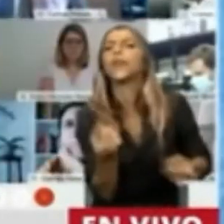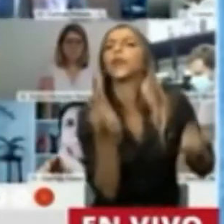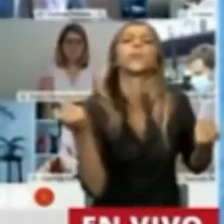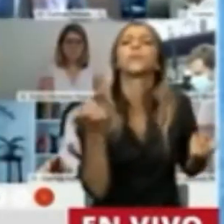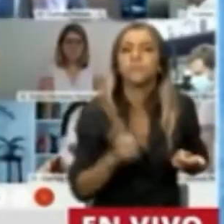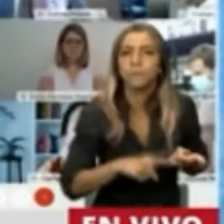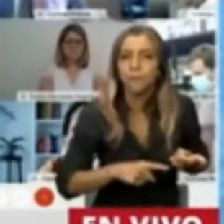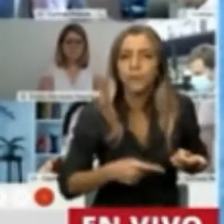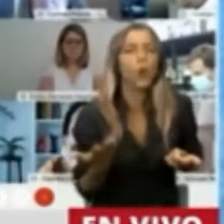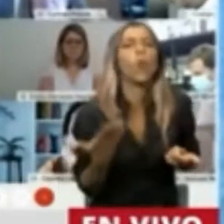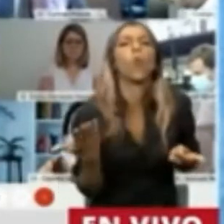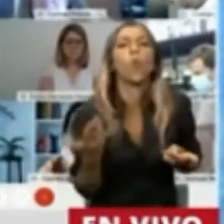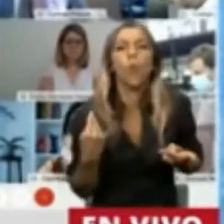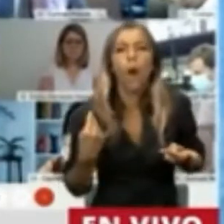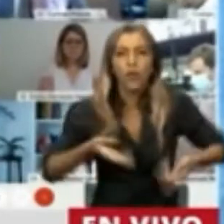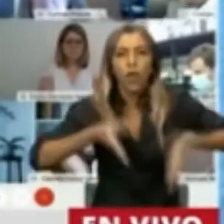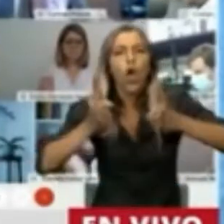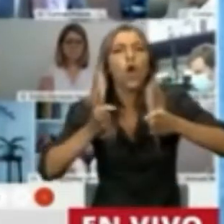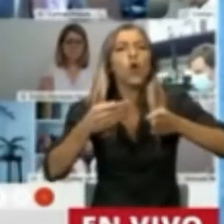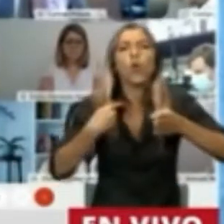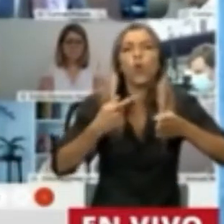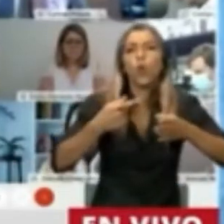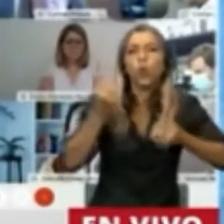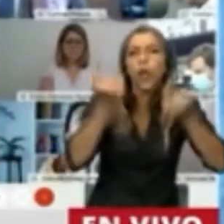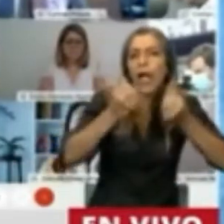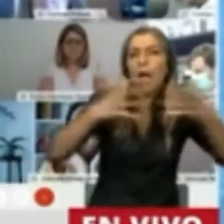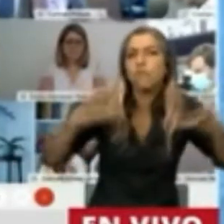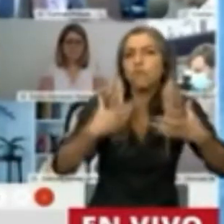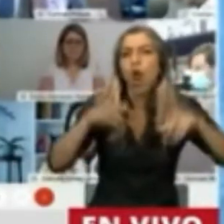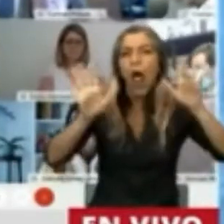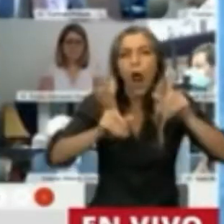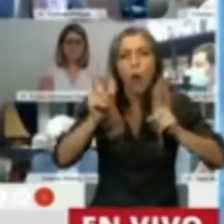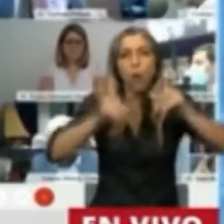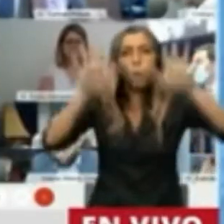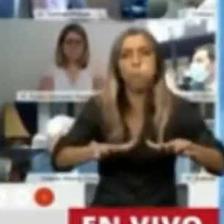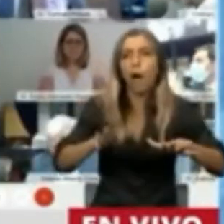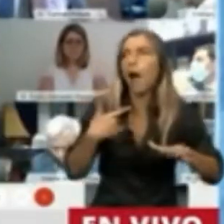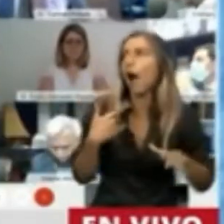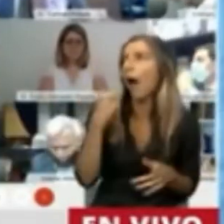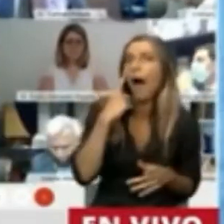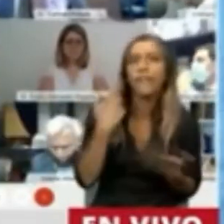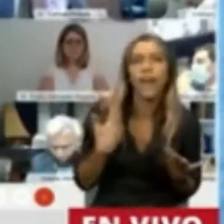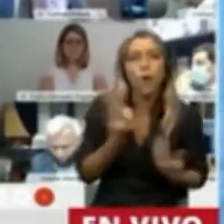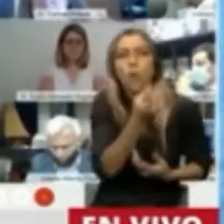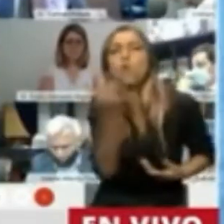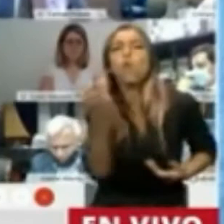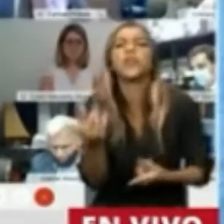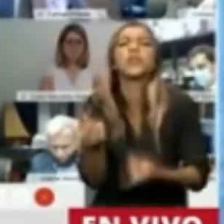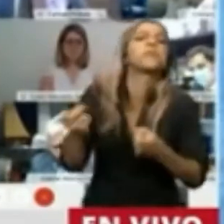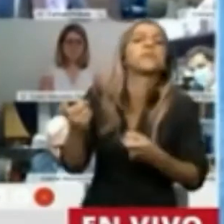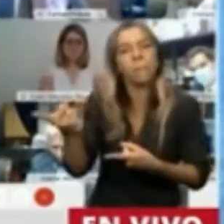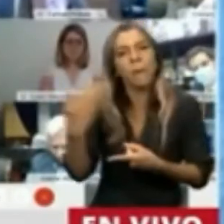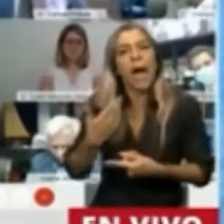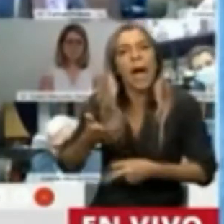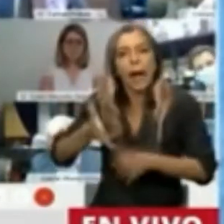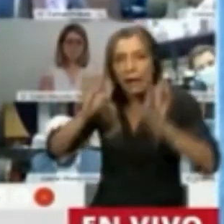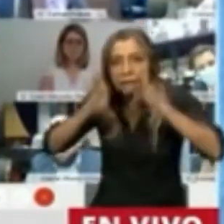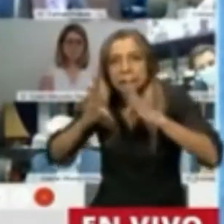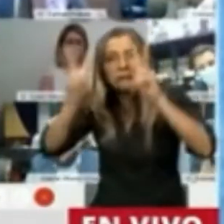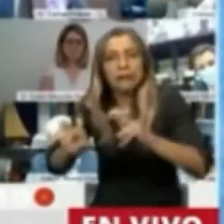de transportistas tiene que haber parados en el país para que el Ministerio del Interior crea que esto es un tema a